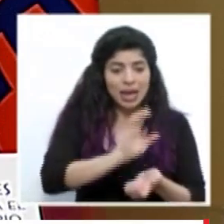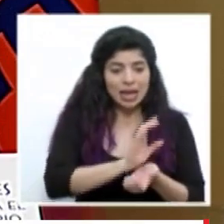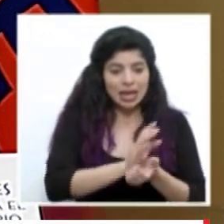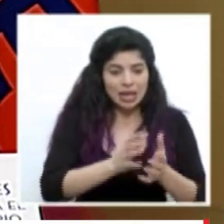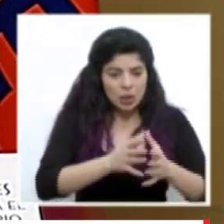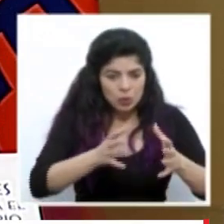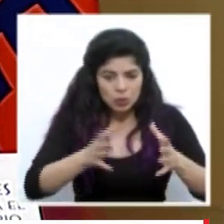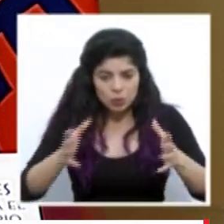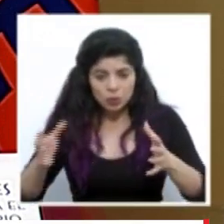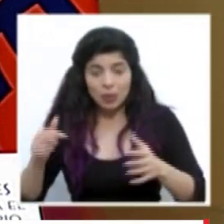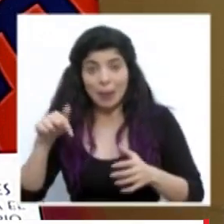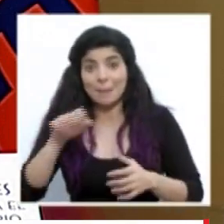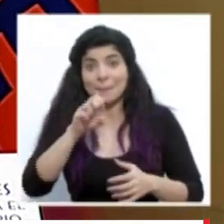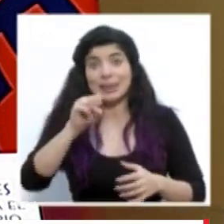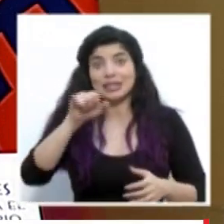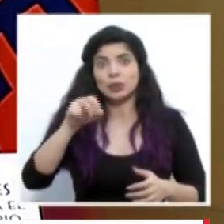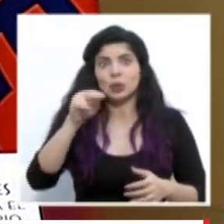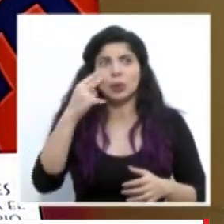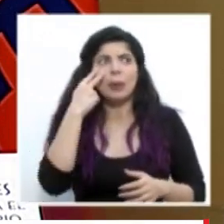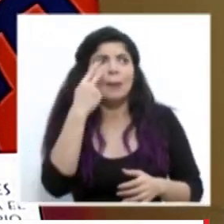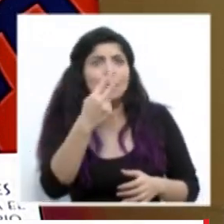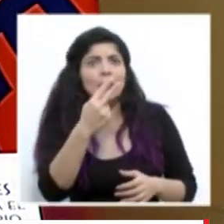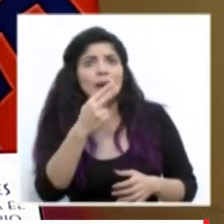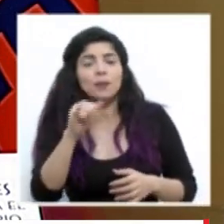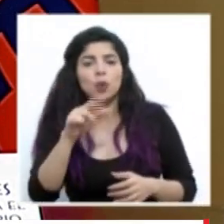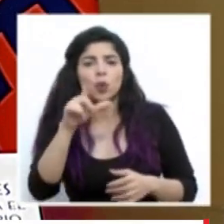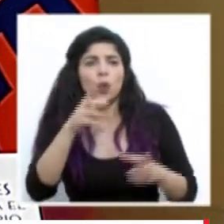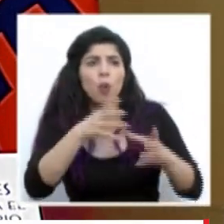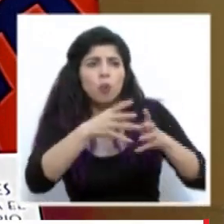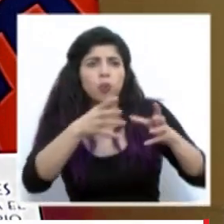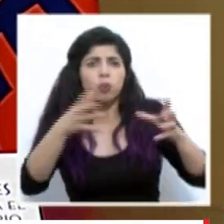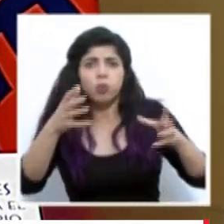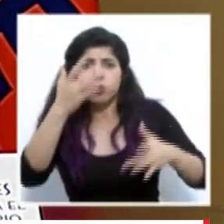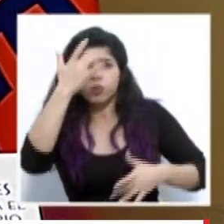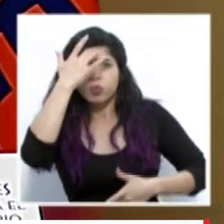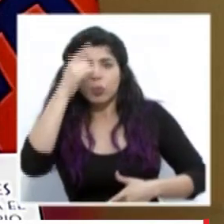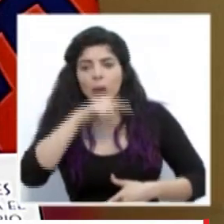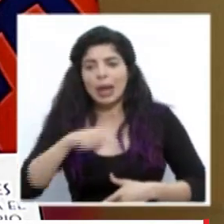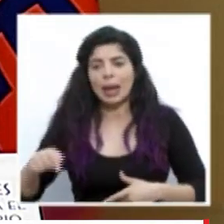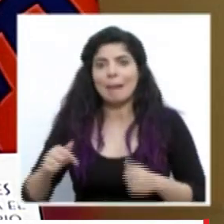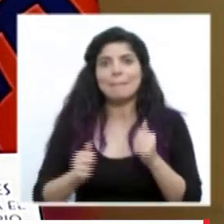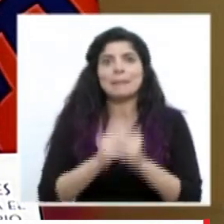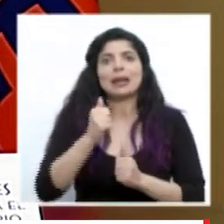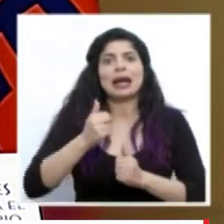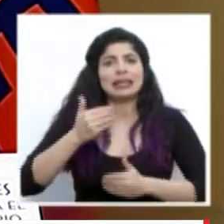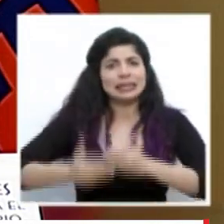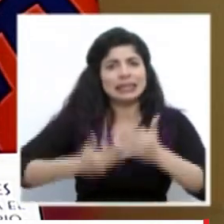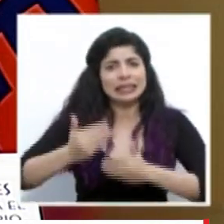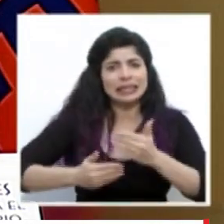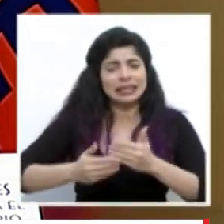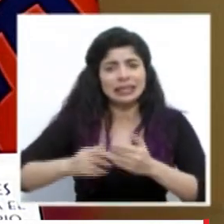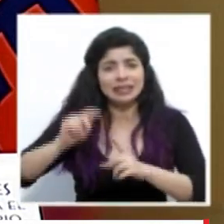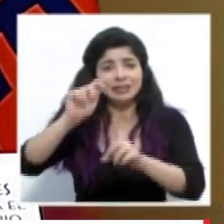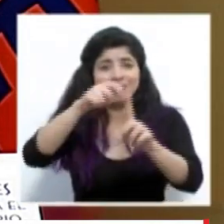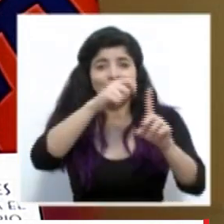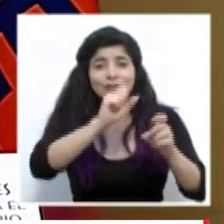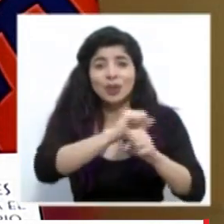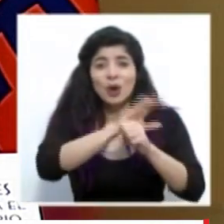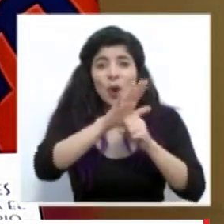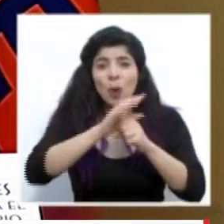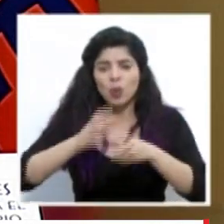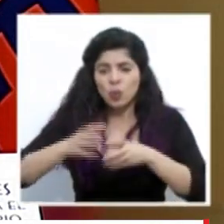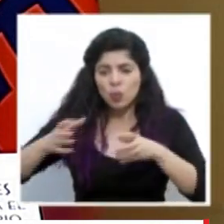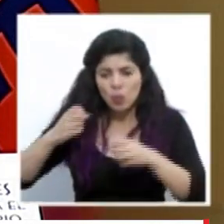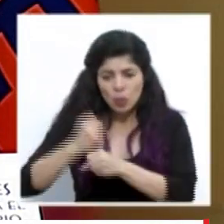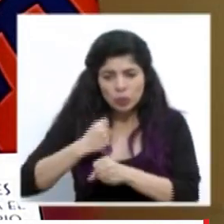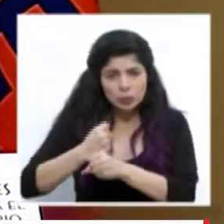mes de julio, como todos hemos visto, el aumento de casos ha hecho que crezca la demanda de procesamiento de muestras COVID en todo el